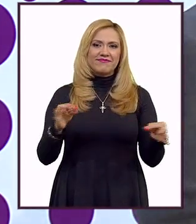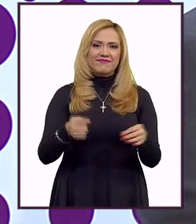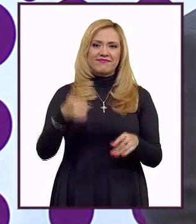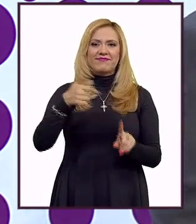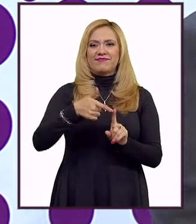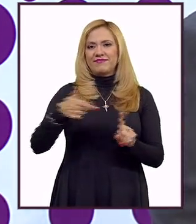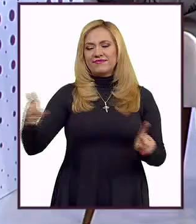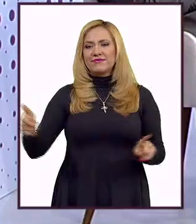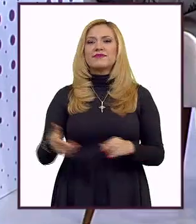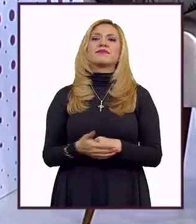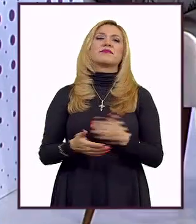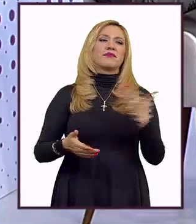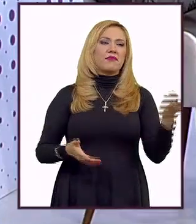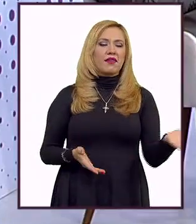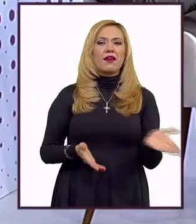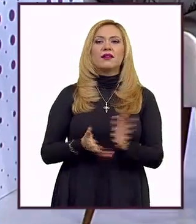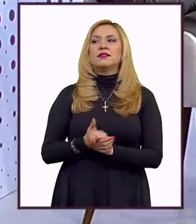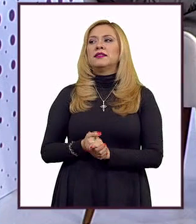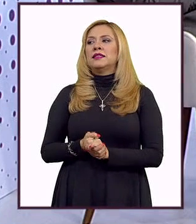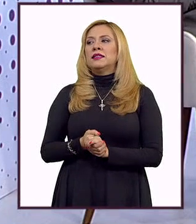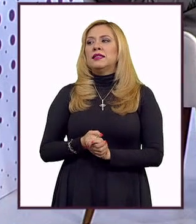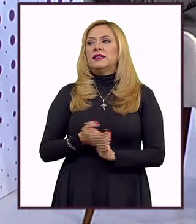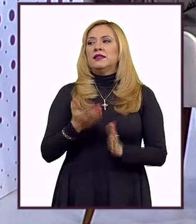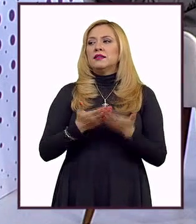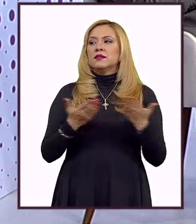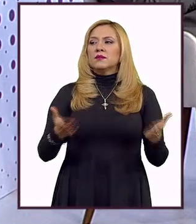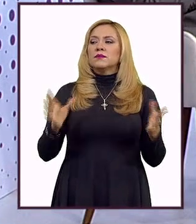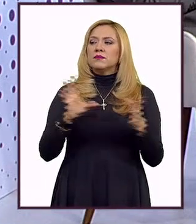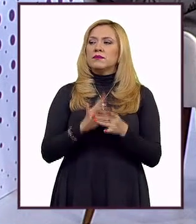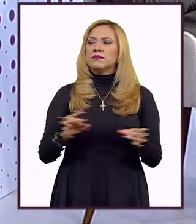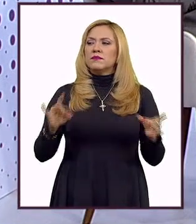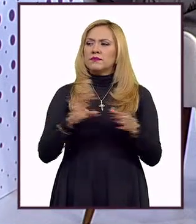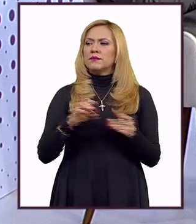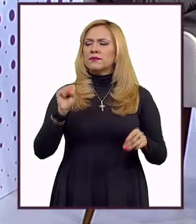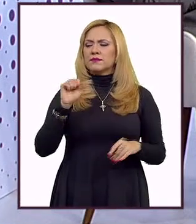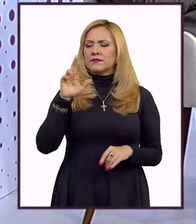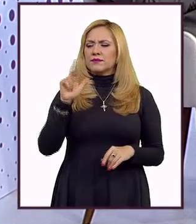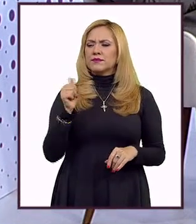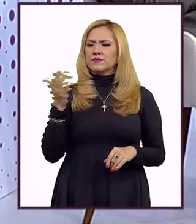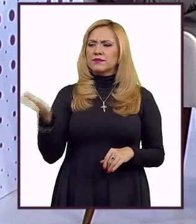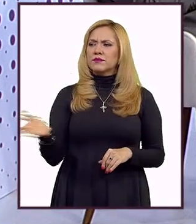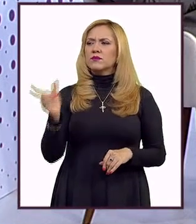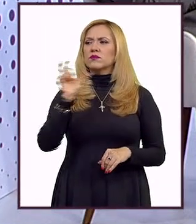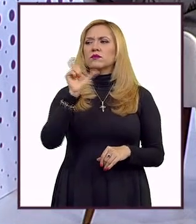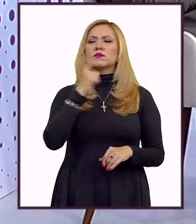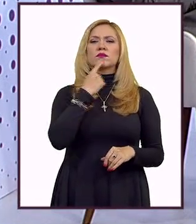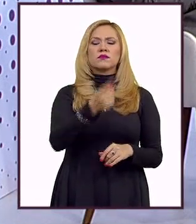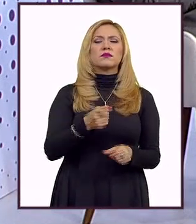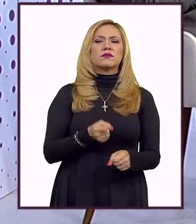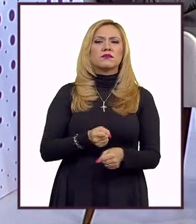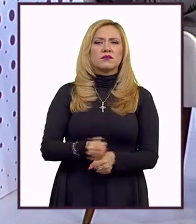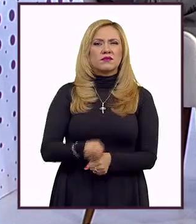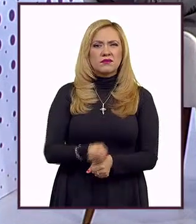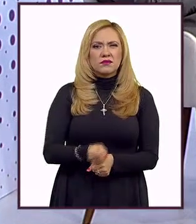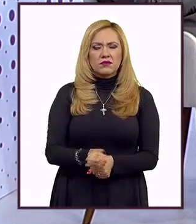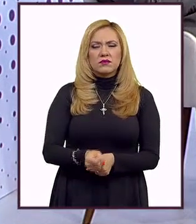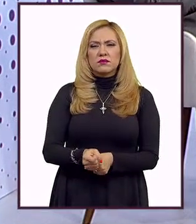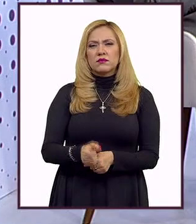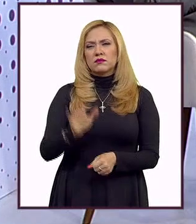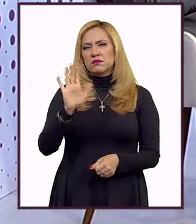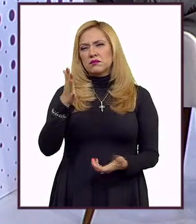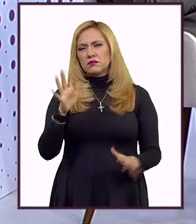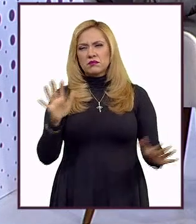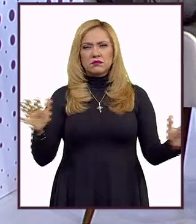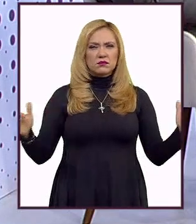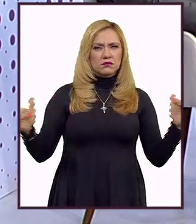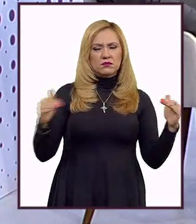de debate. Así es. Ahondaremos sin duda en estos temas. Sara, también cuando se habla de tortura, se habla de algo similar, pero que no